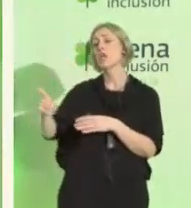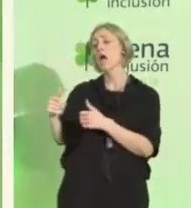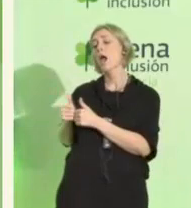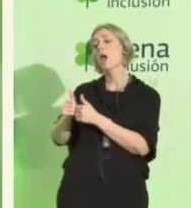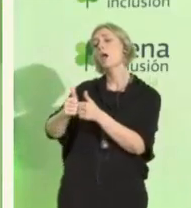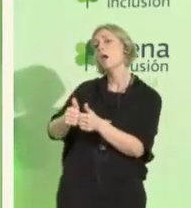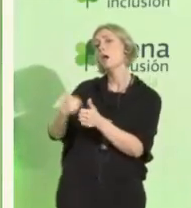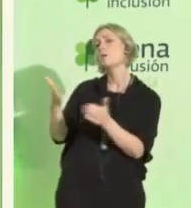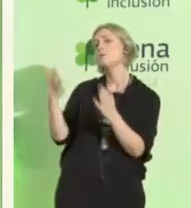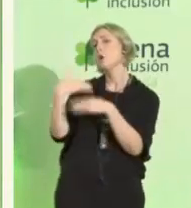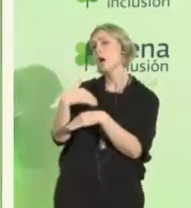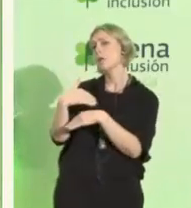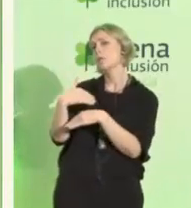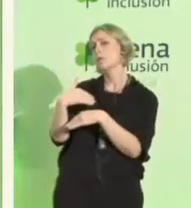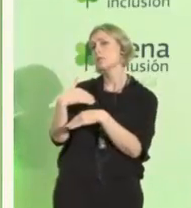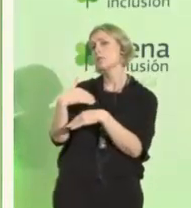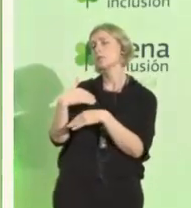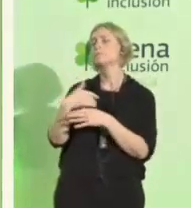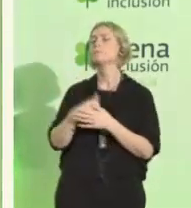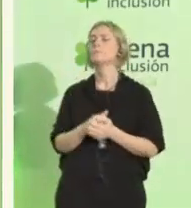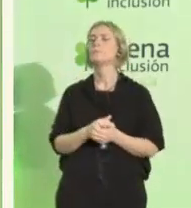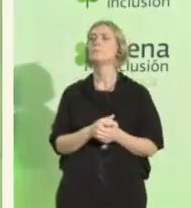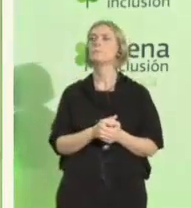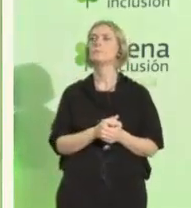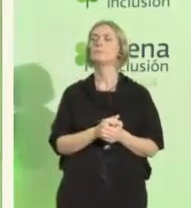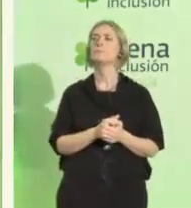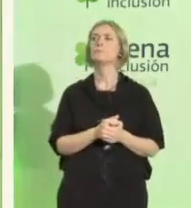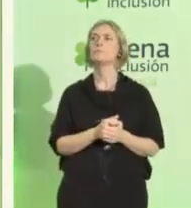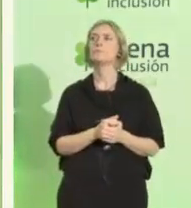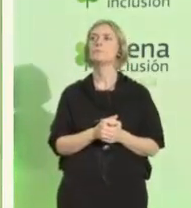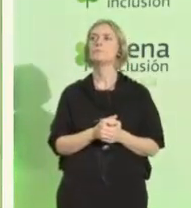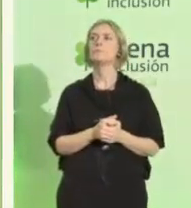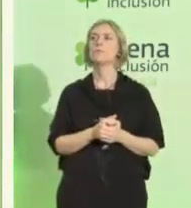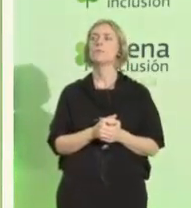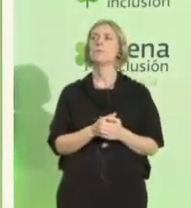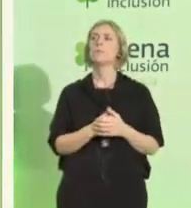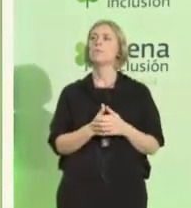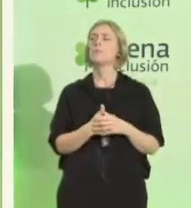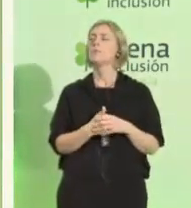para la mano con esto de ustedes